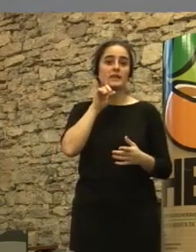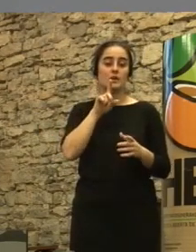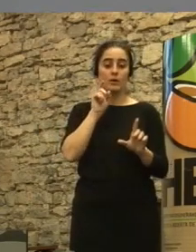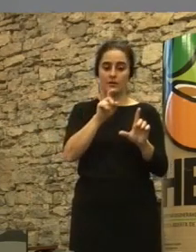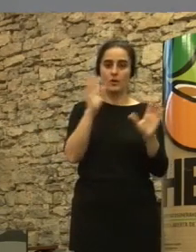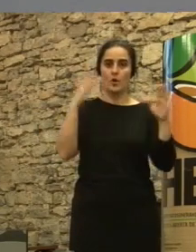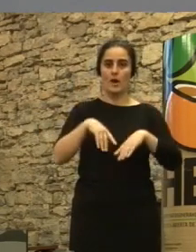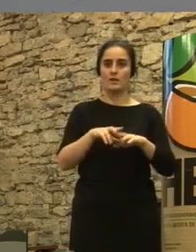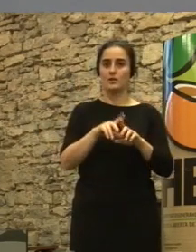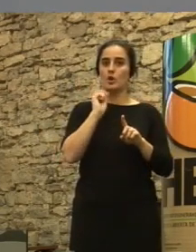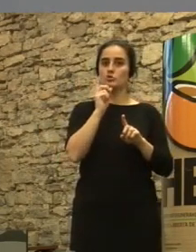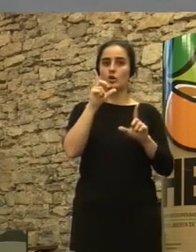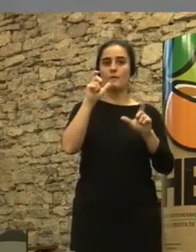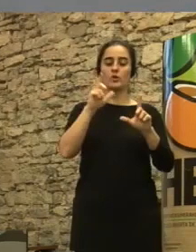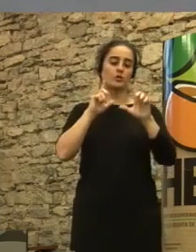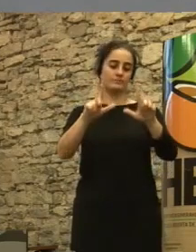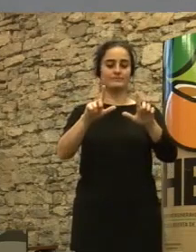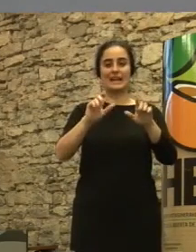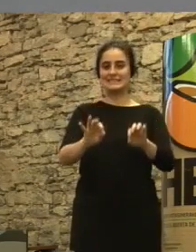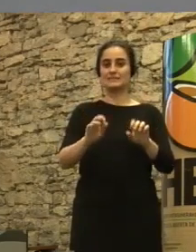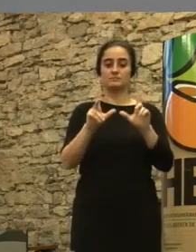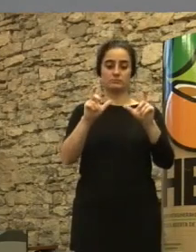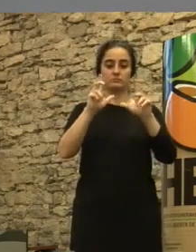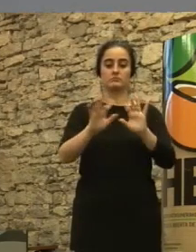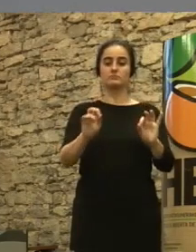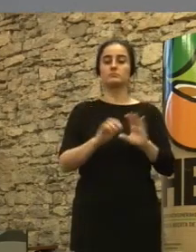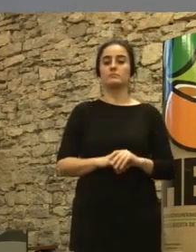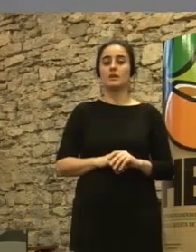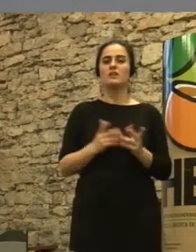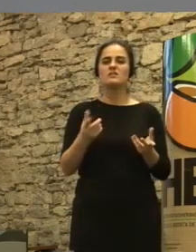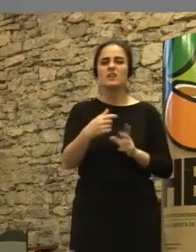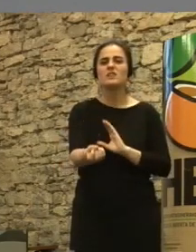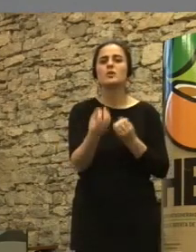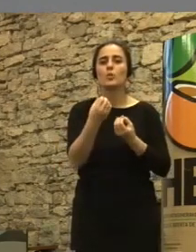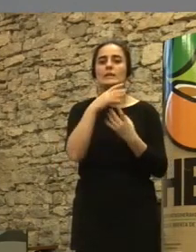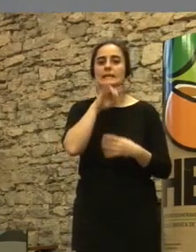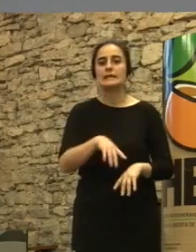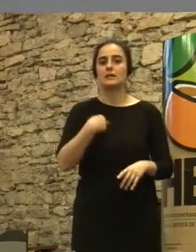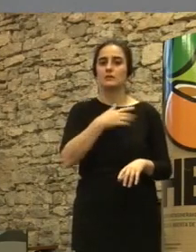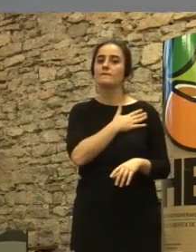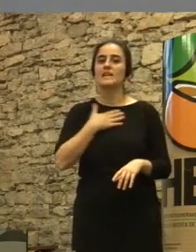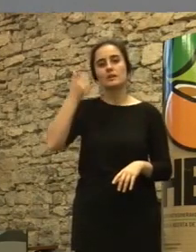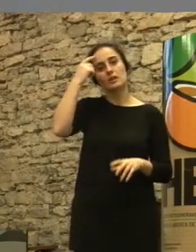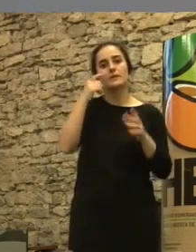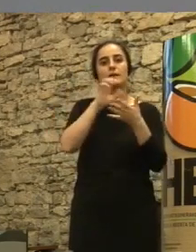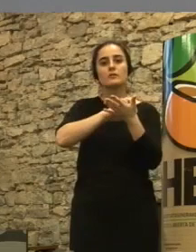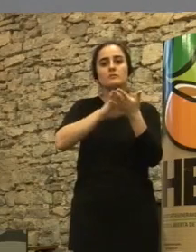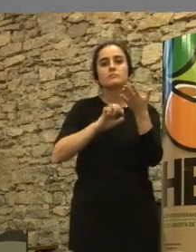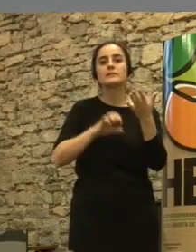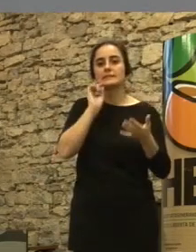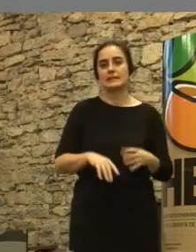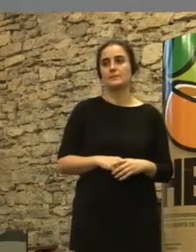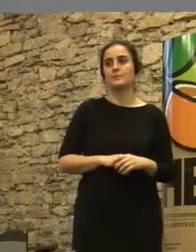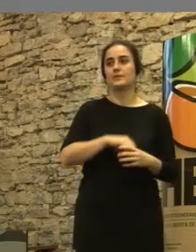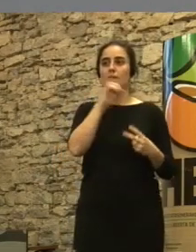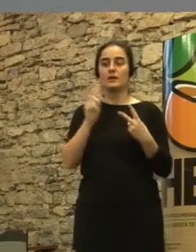una capturita, que la puedes fabricar tú, que puedes sacar de contexto, mil cosas. Entonces, ¿quién te está contando eso? Es muy importante saber quién te lo dice. El segundo